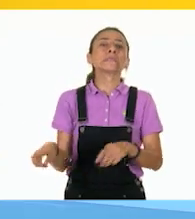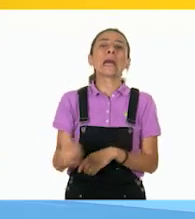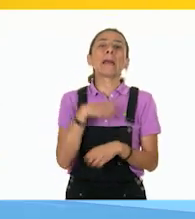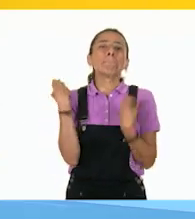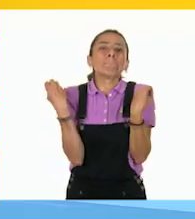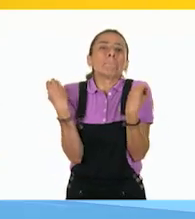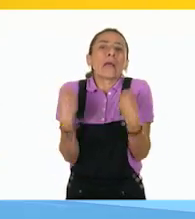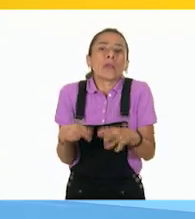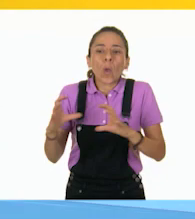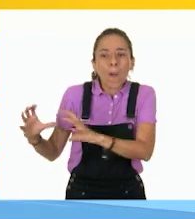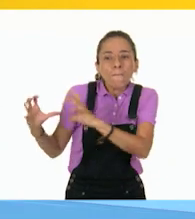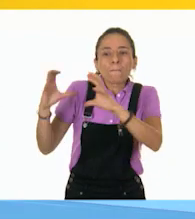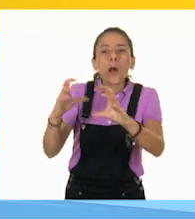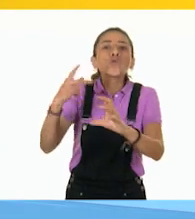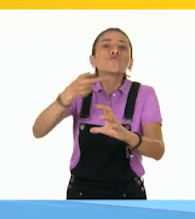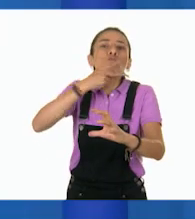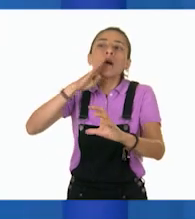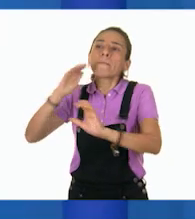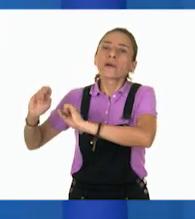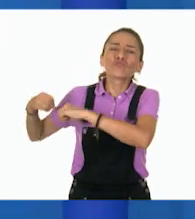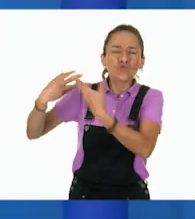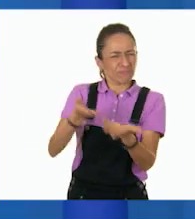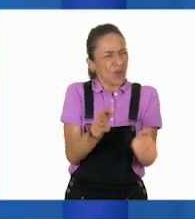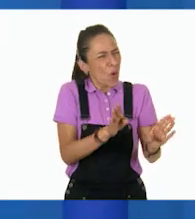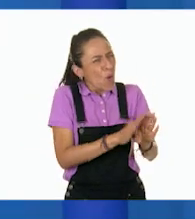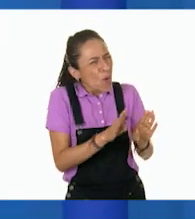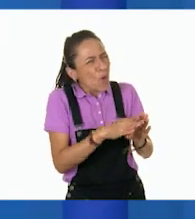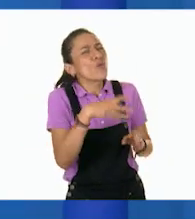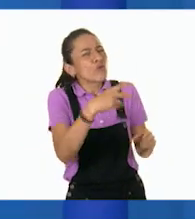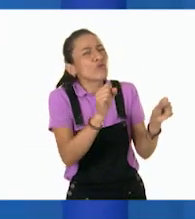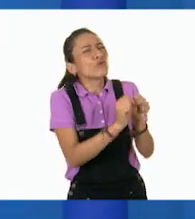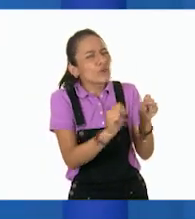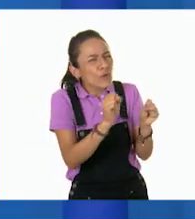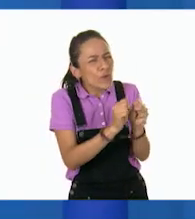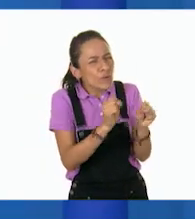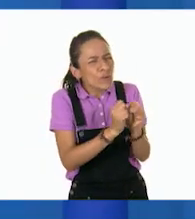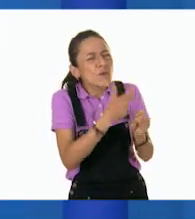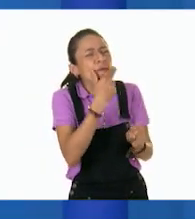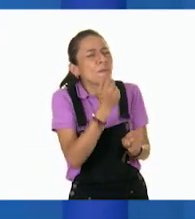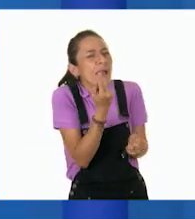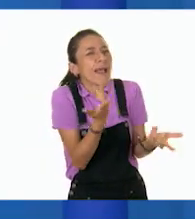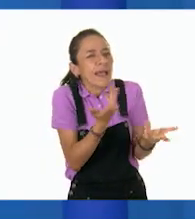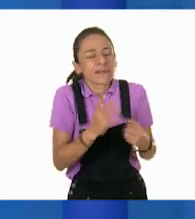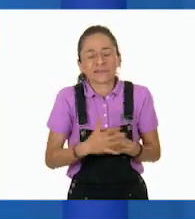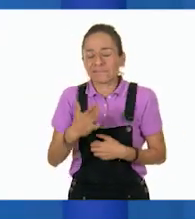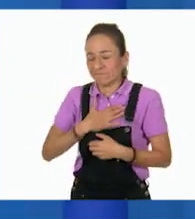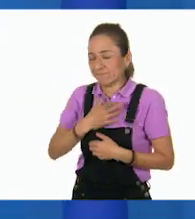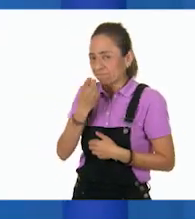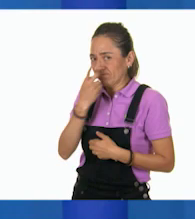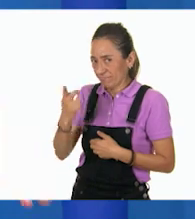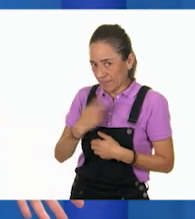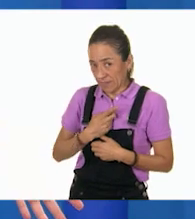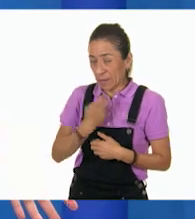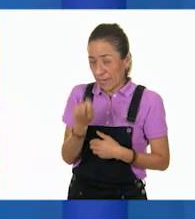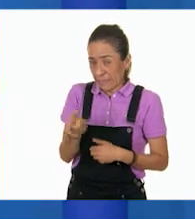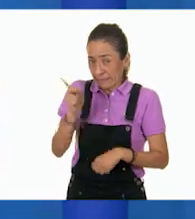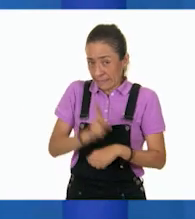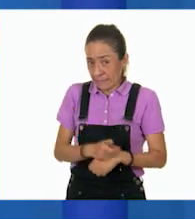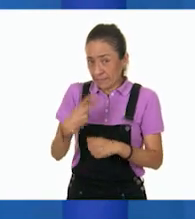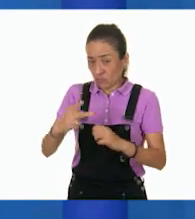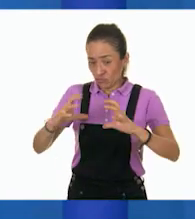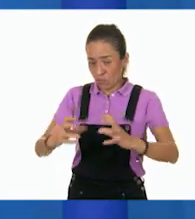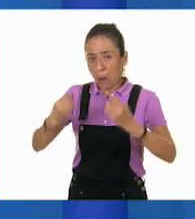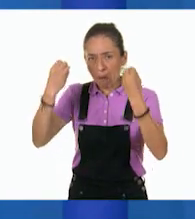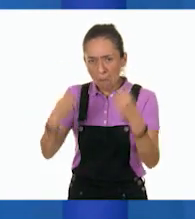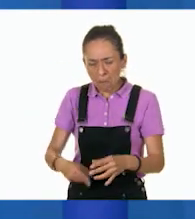A ver si, María, ¿qué hizo tu sobrino? Mire, me contó que el día que perdió su balón se encontró tirada una